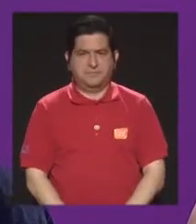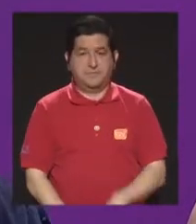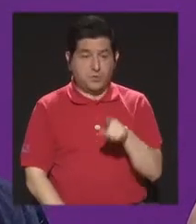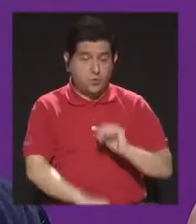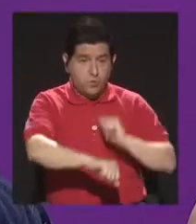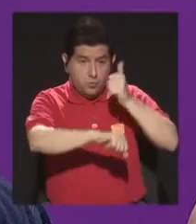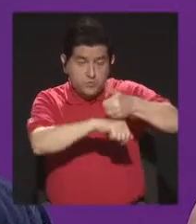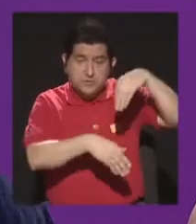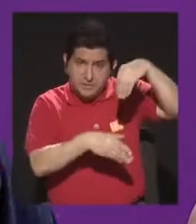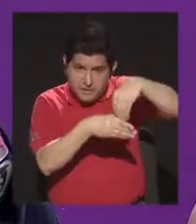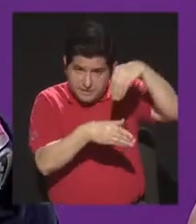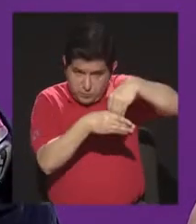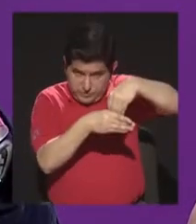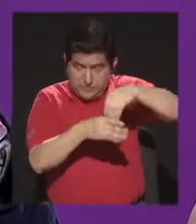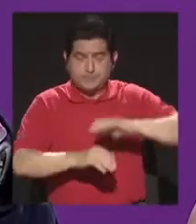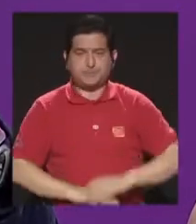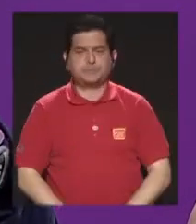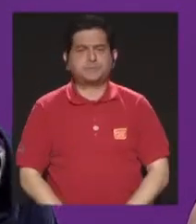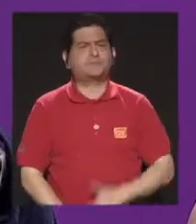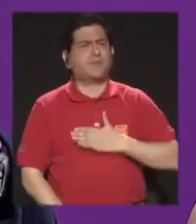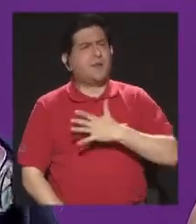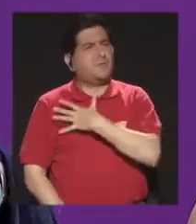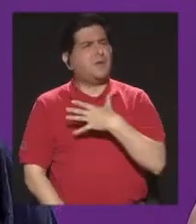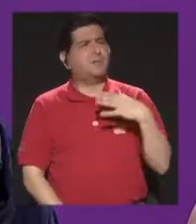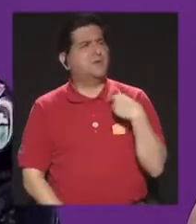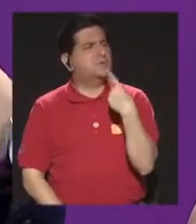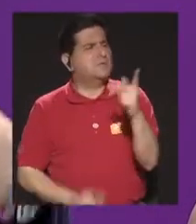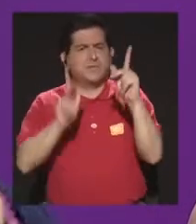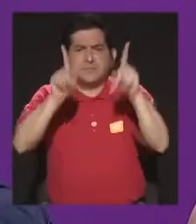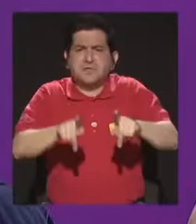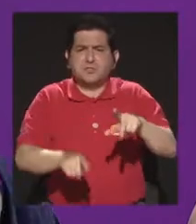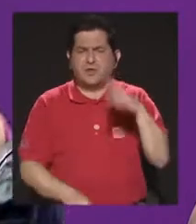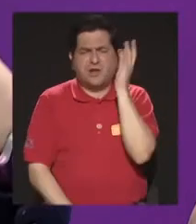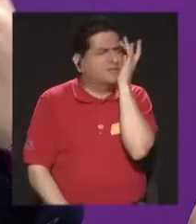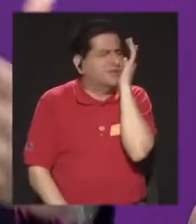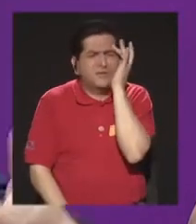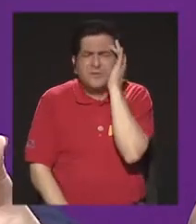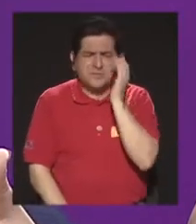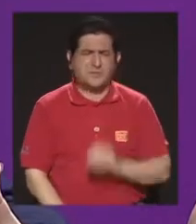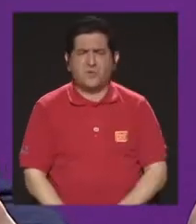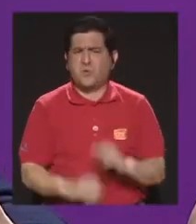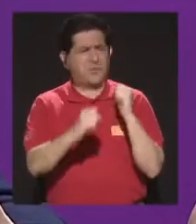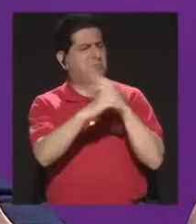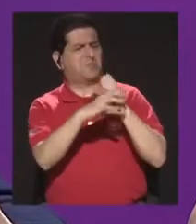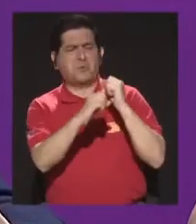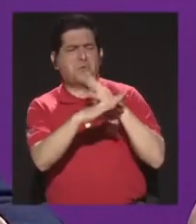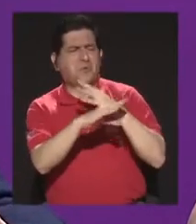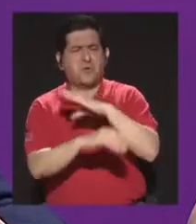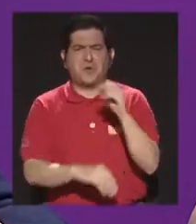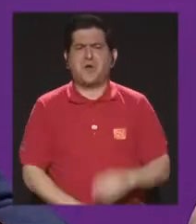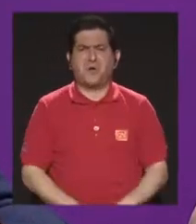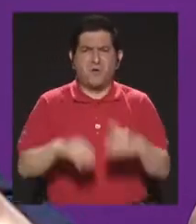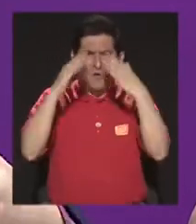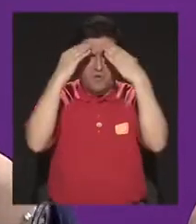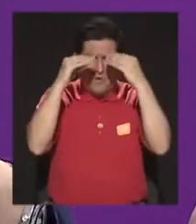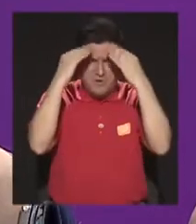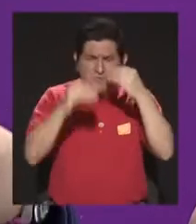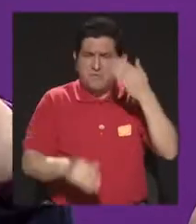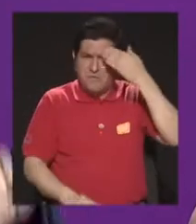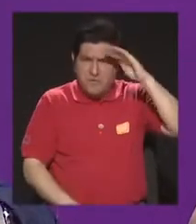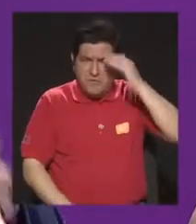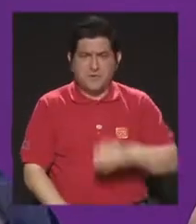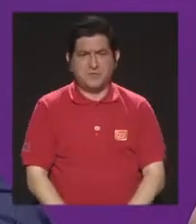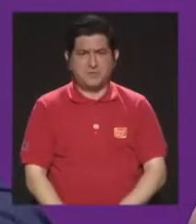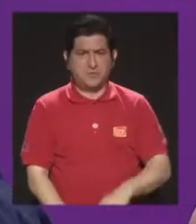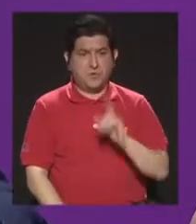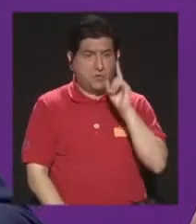creas una cuenta. Y a mí me gusta decirle a la gente que no se preocupen por dar su correo o sus credenciales de Facebook, porque